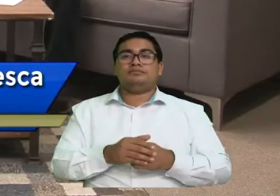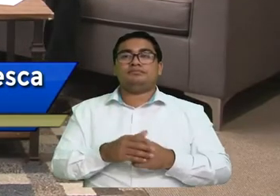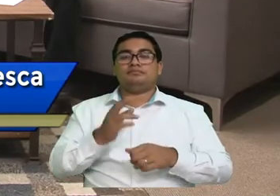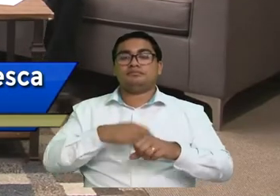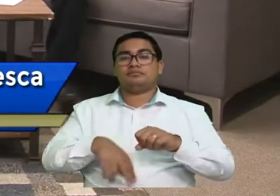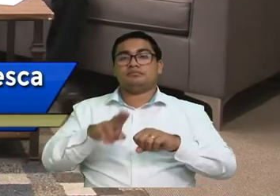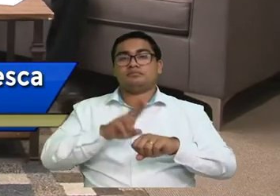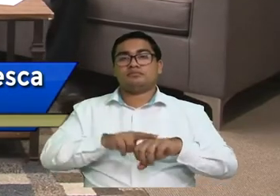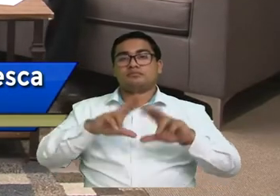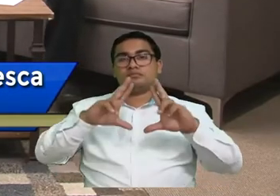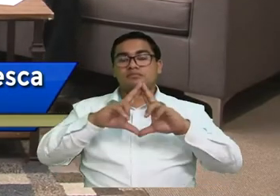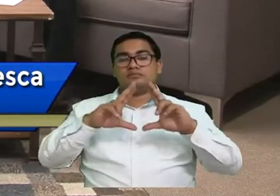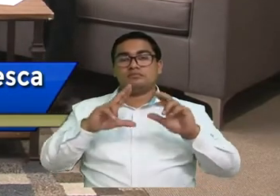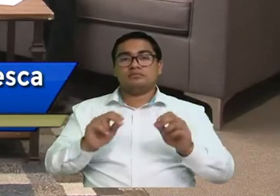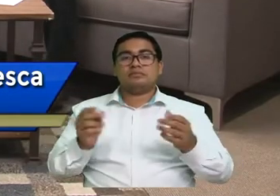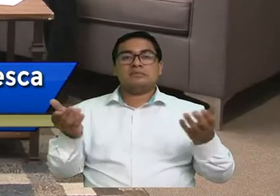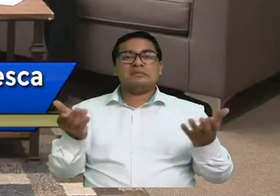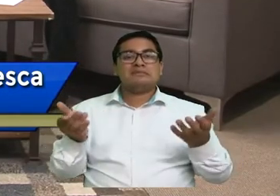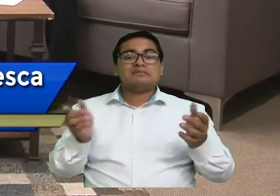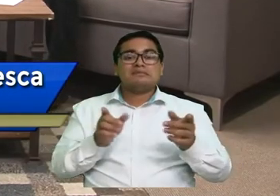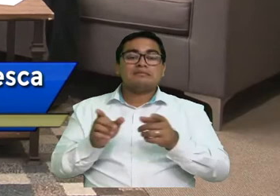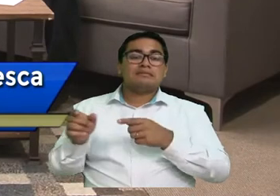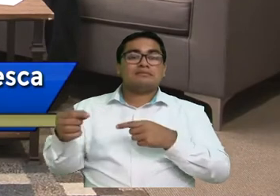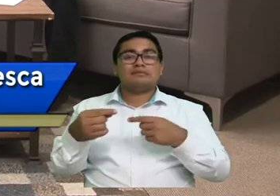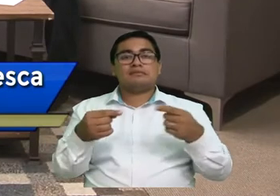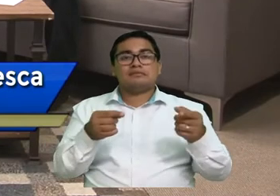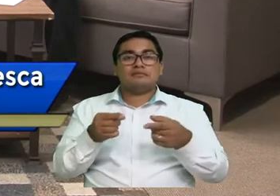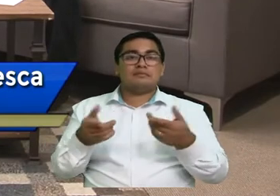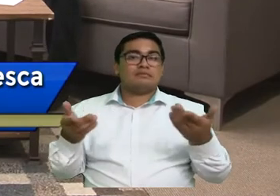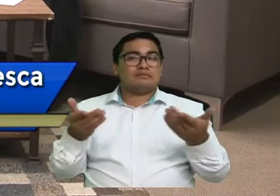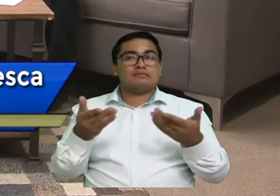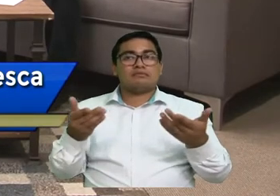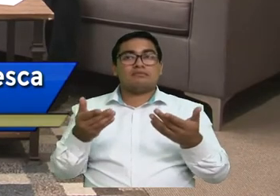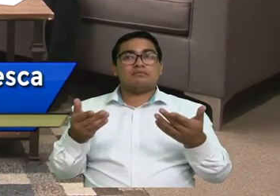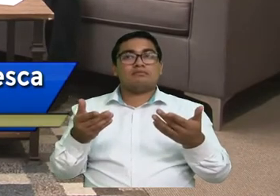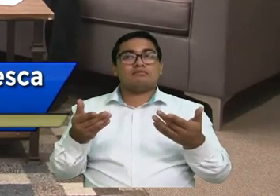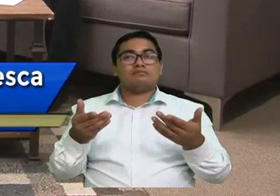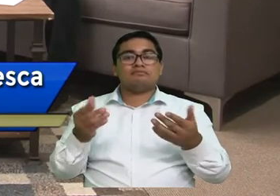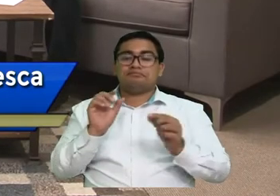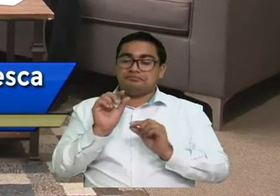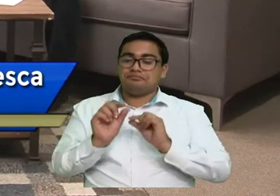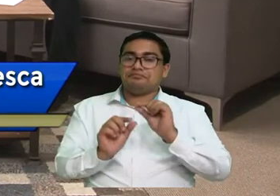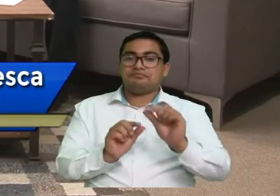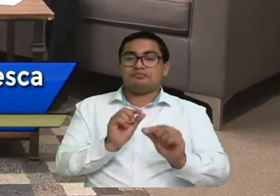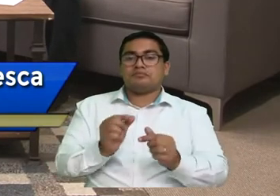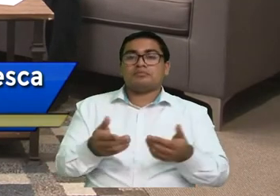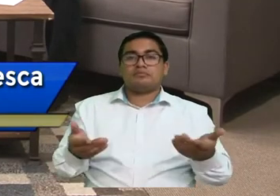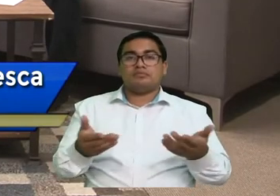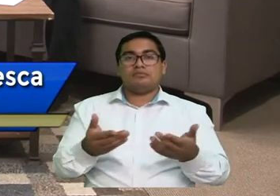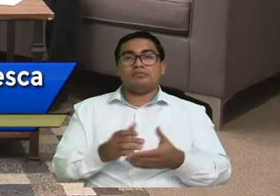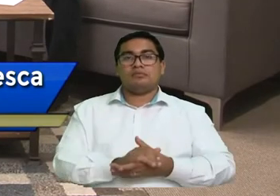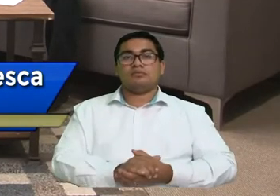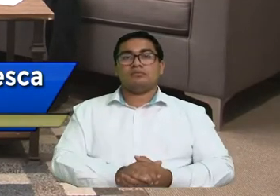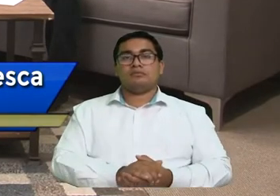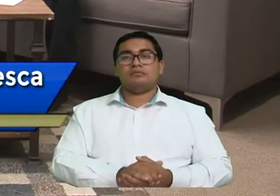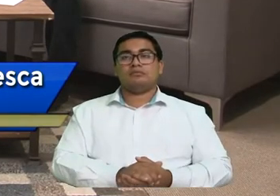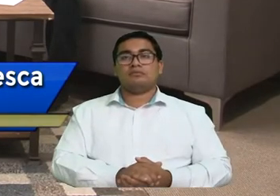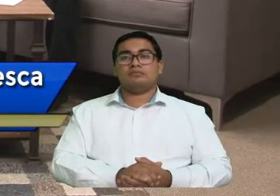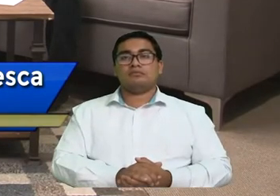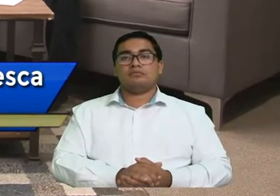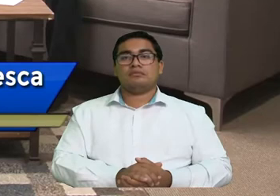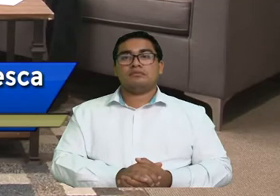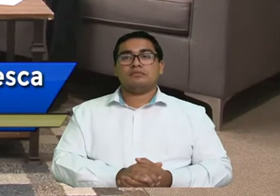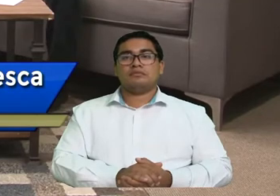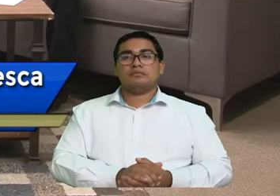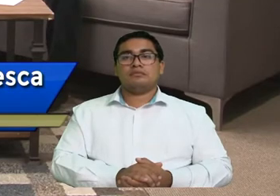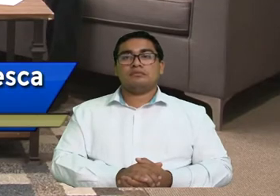a nivel nacional a partir de una estrategia a pequeña escala. Que lo organiza y también distribuye las líneas, ¿no?